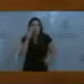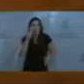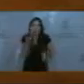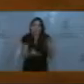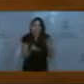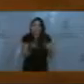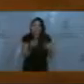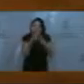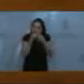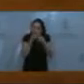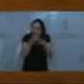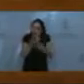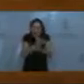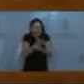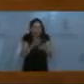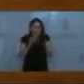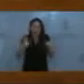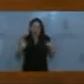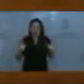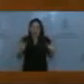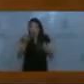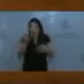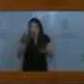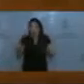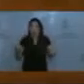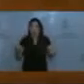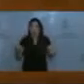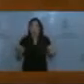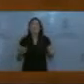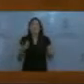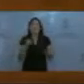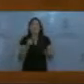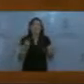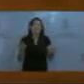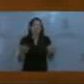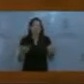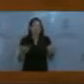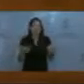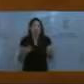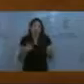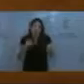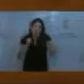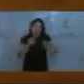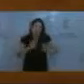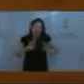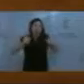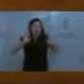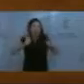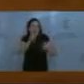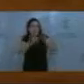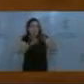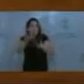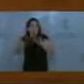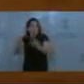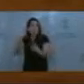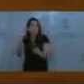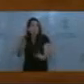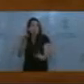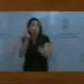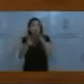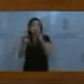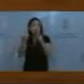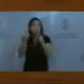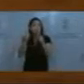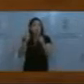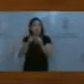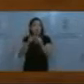bien. Legítimo y bien. ¿Y sabe lo que estaba pasando también? Que no comparto, que había personas que practicaban la huida